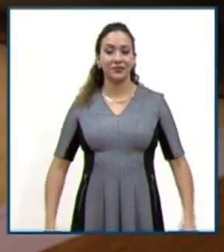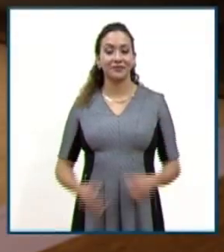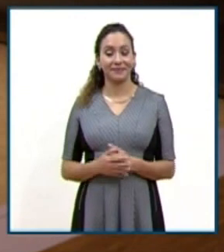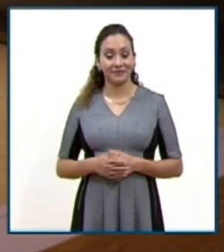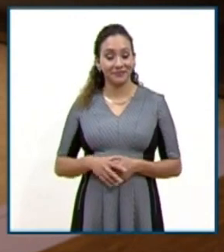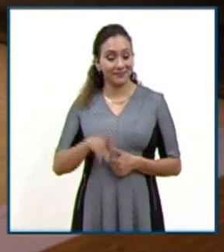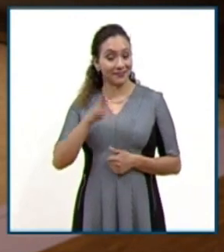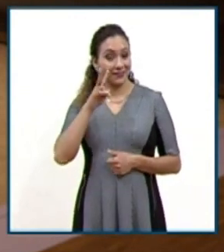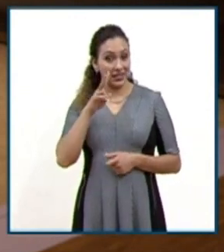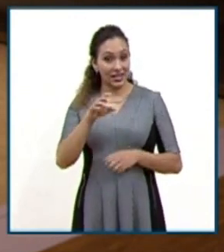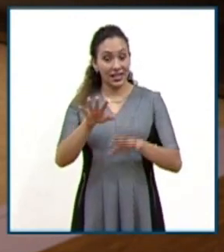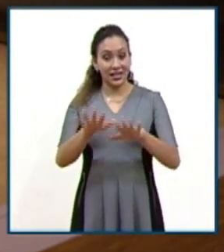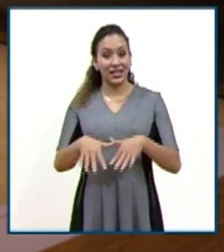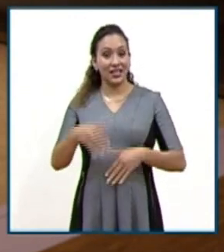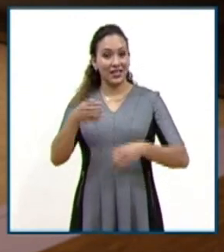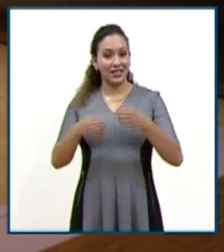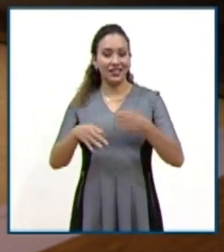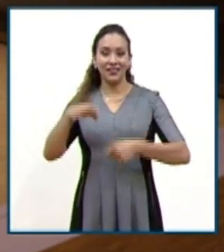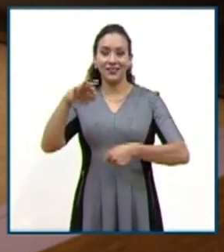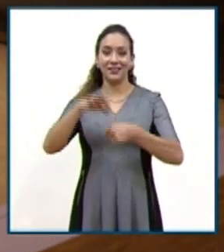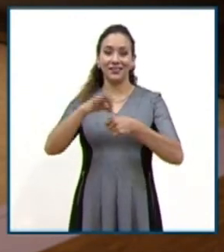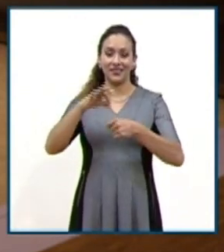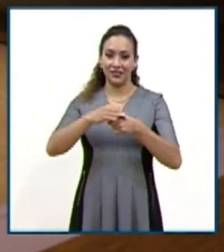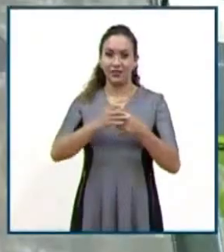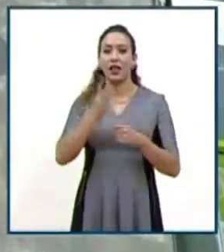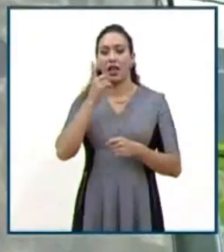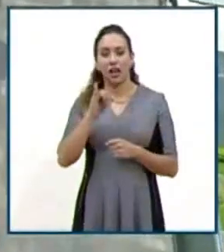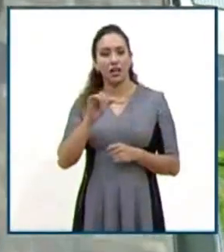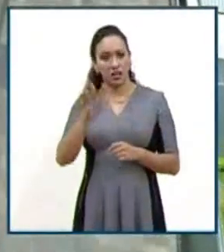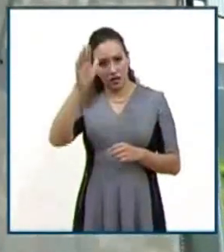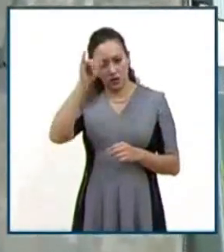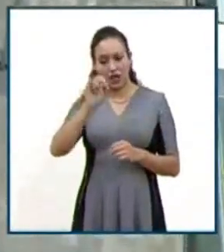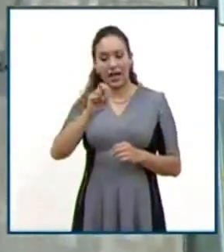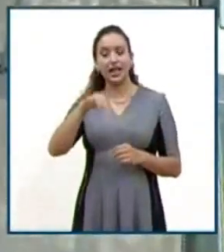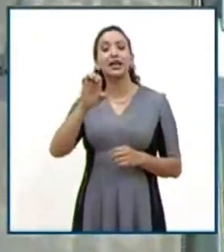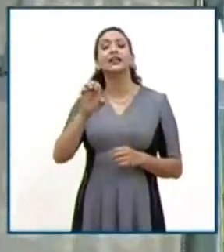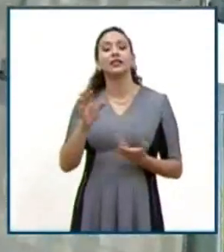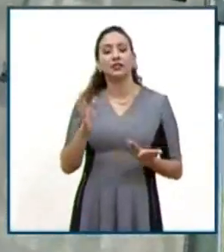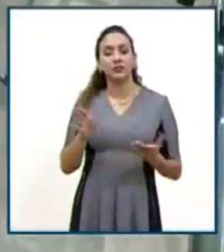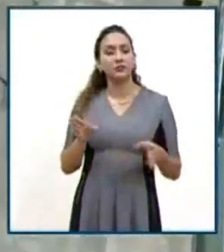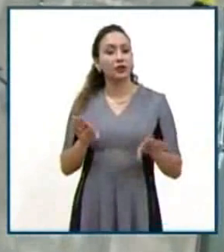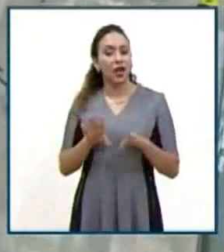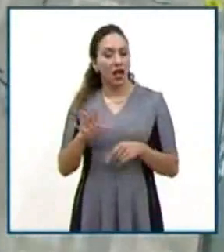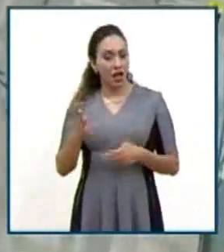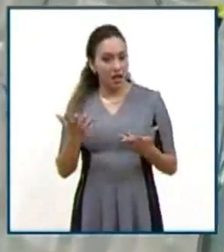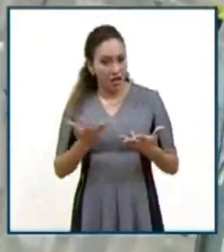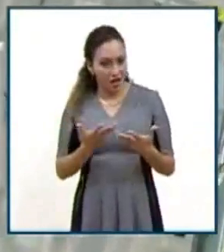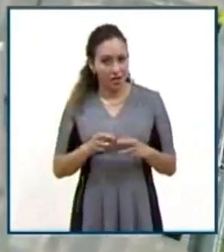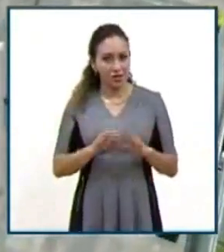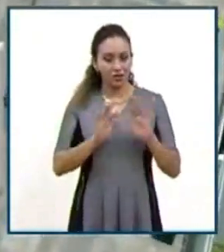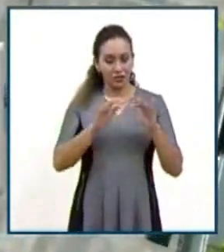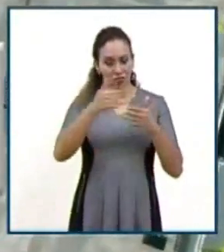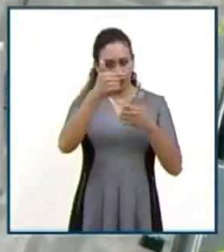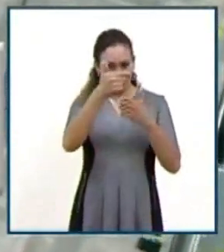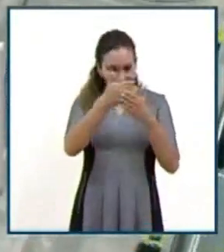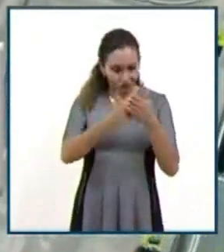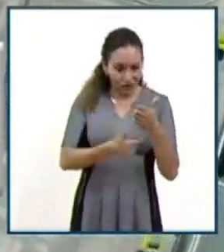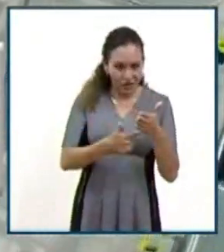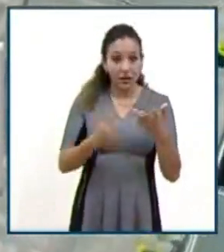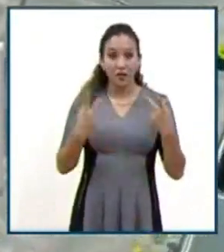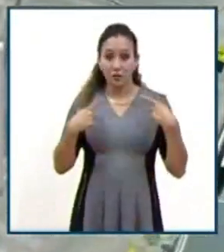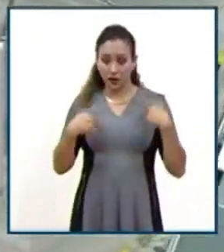de servicio, actividad que compagino con la maternidad libremente escogida. Con 28 grados la temperatura en la zona